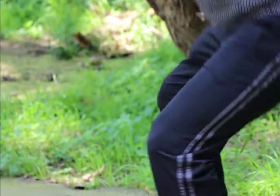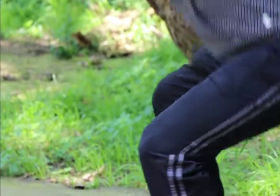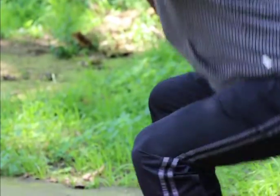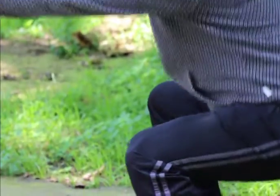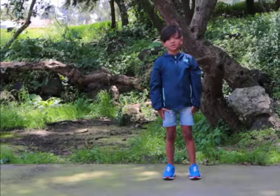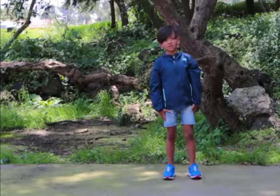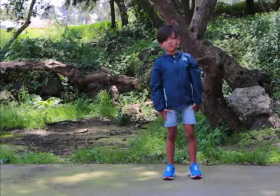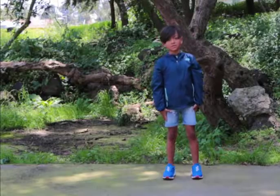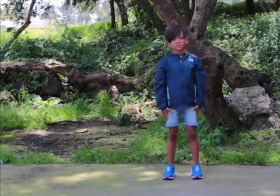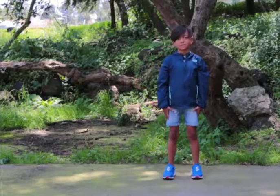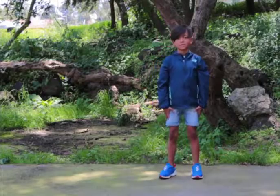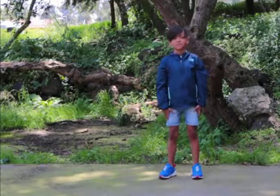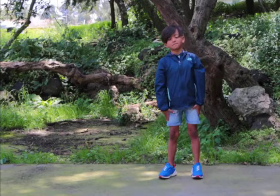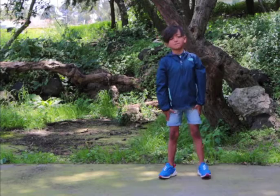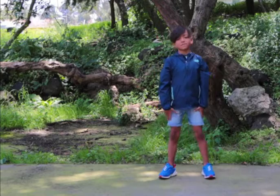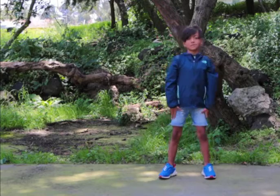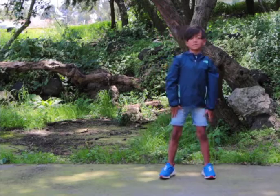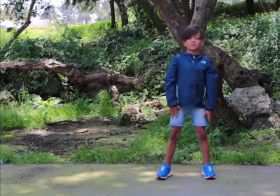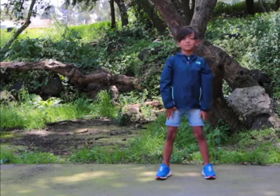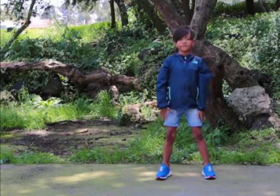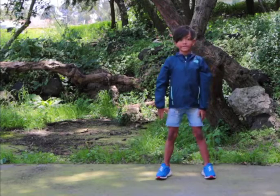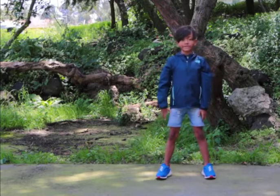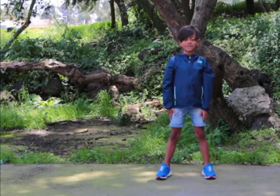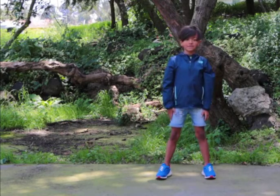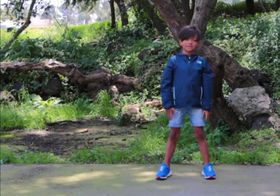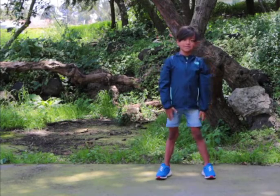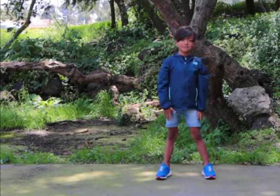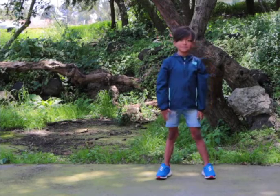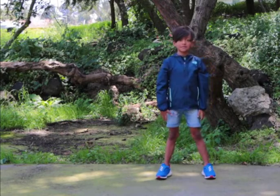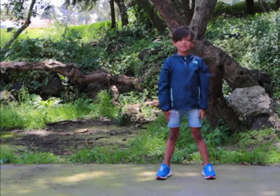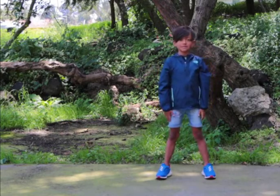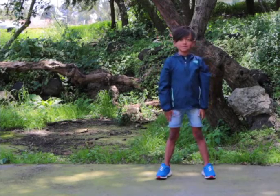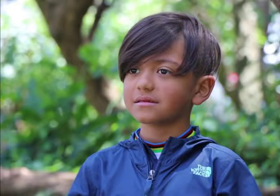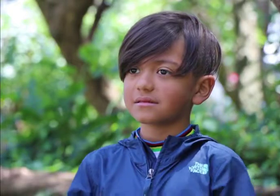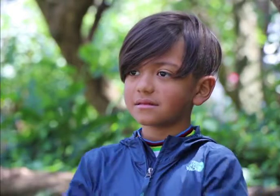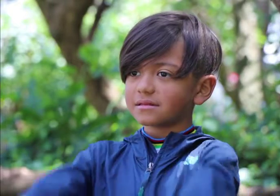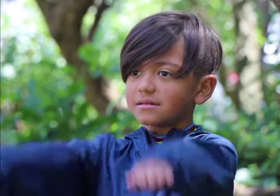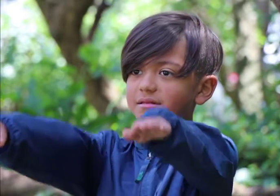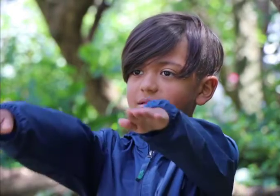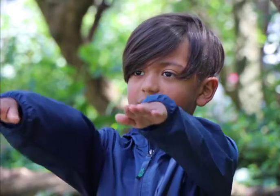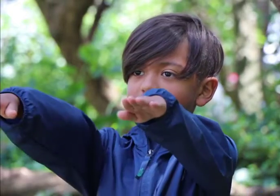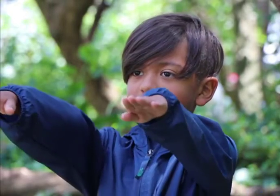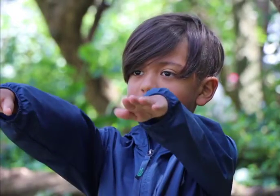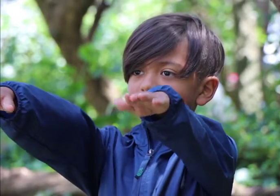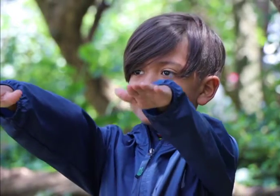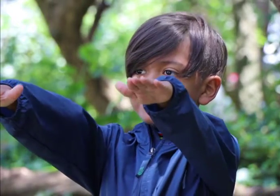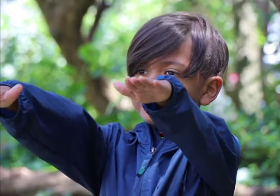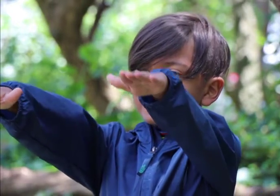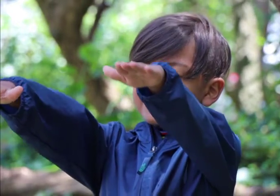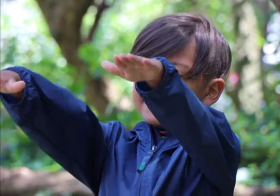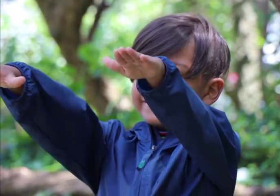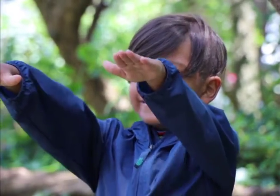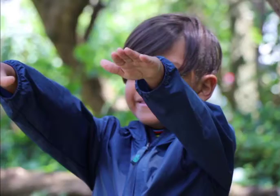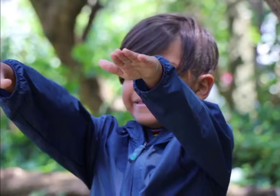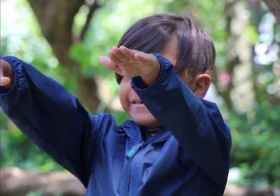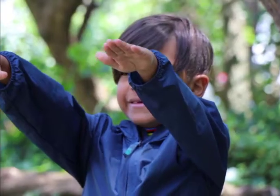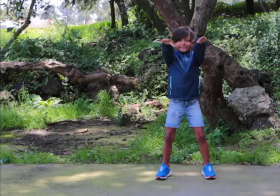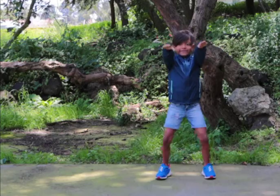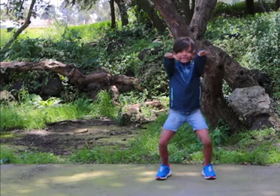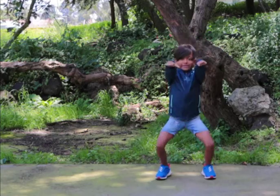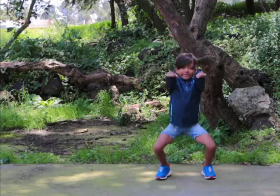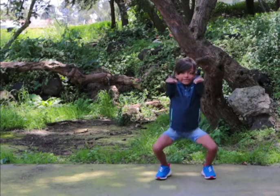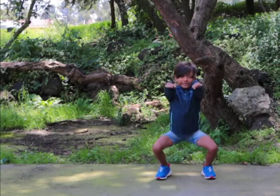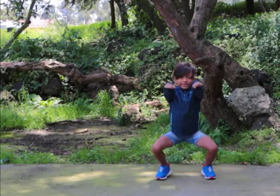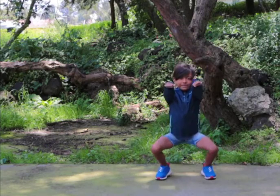muy bien. Vamos a abrir nuestro compás. Levamos los brazos y vamos a trabajar la pierna.